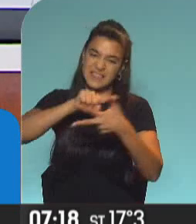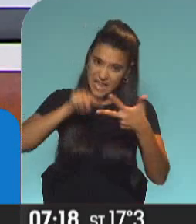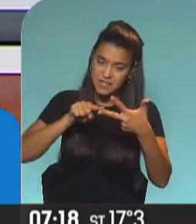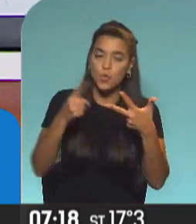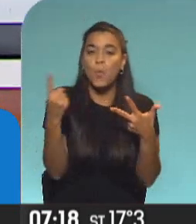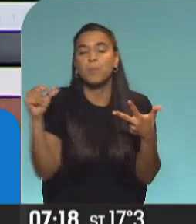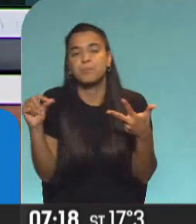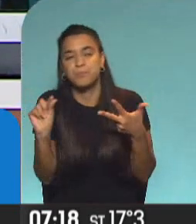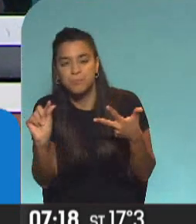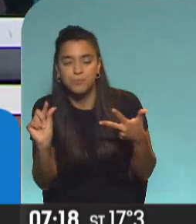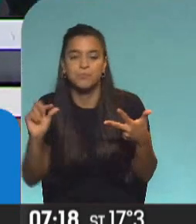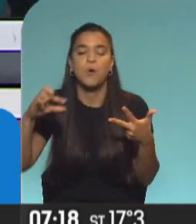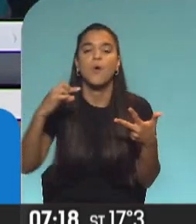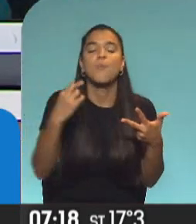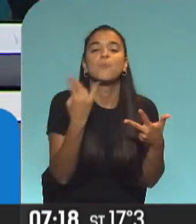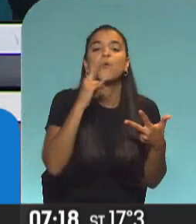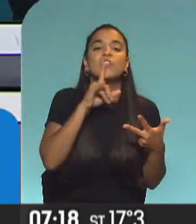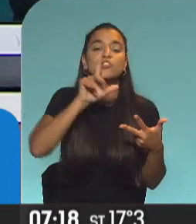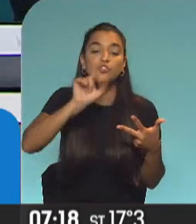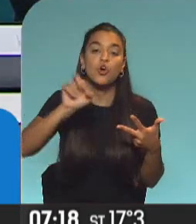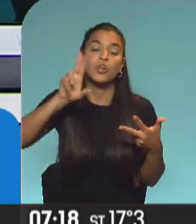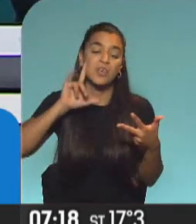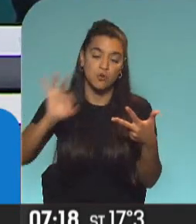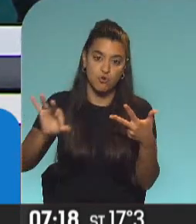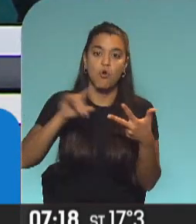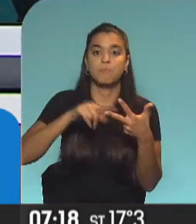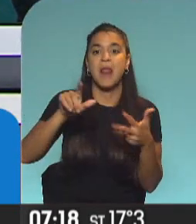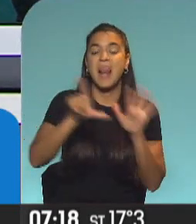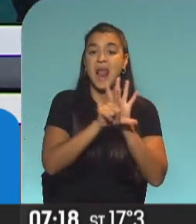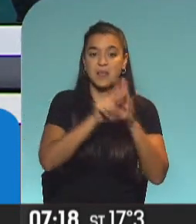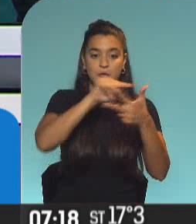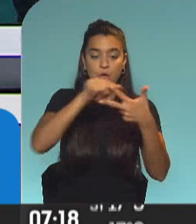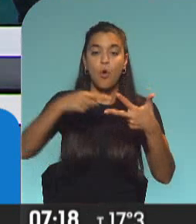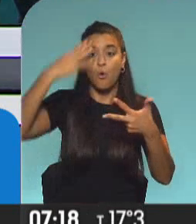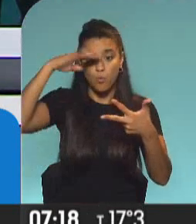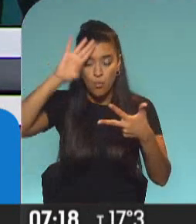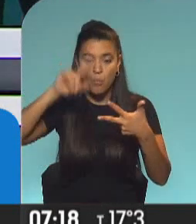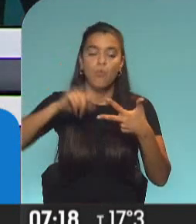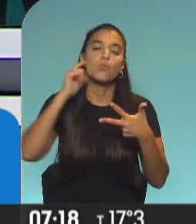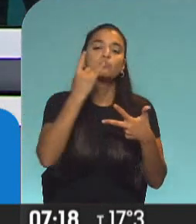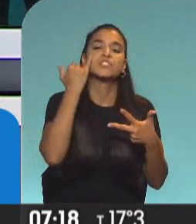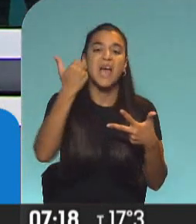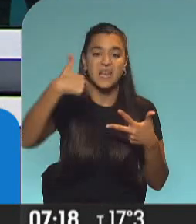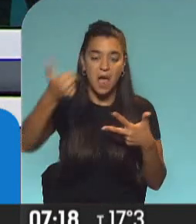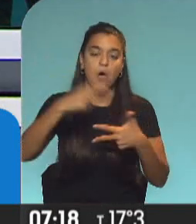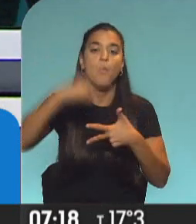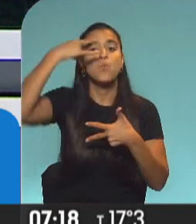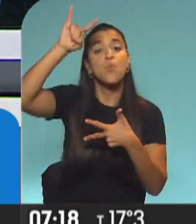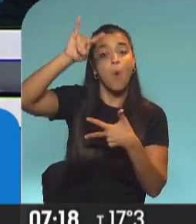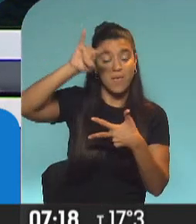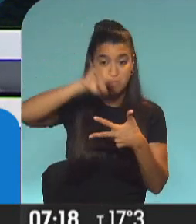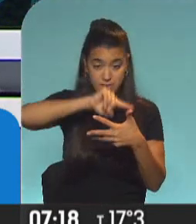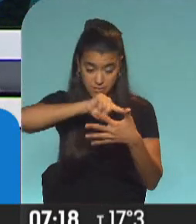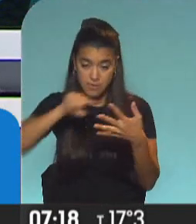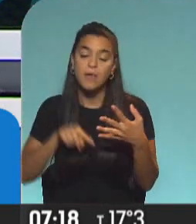un semipaís, que es Puerto Rico, lo tienen totalmente legalizado. Uno de ellos, Cuba. El otro, Puerto Rico, Guyana y Uruguay, el primer país de Sudamérica del Cono Sur